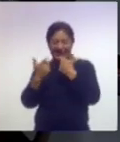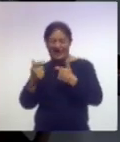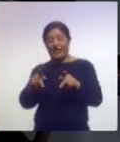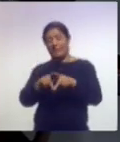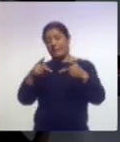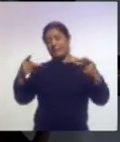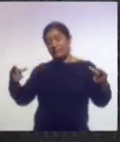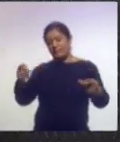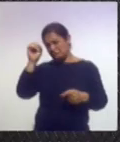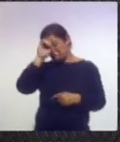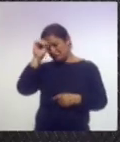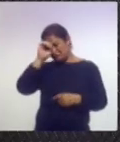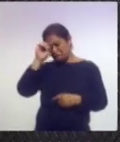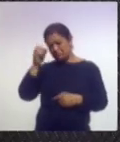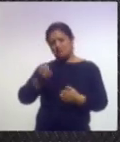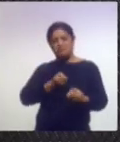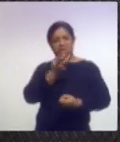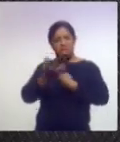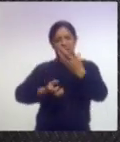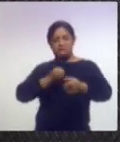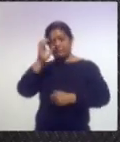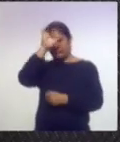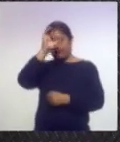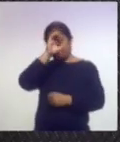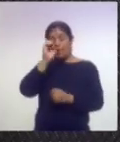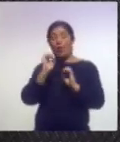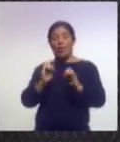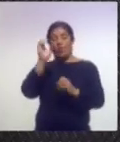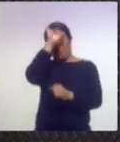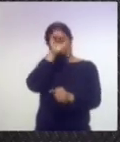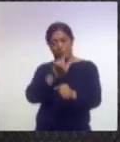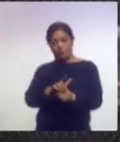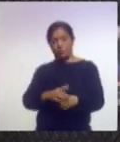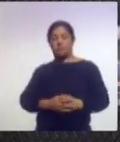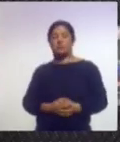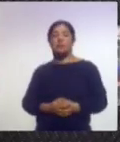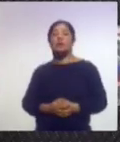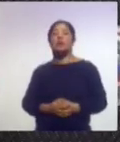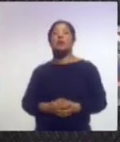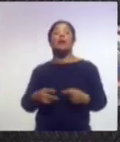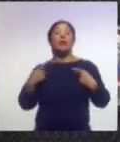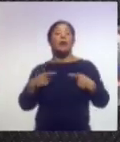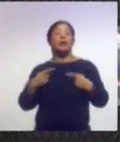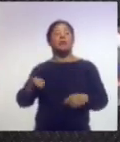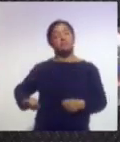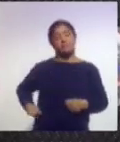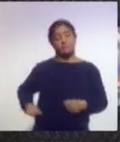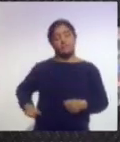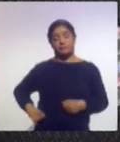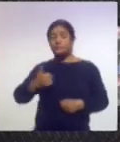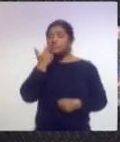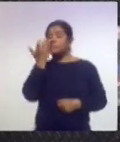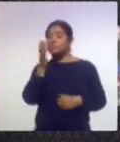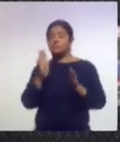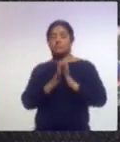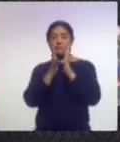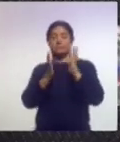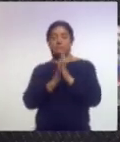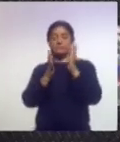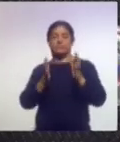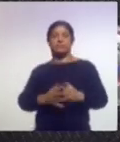opinión, divulgación de la ciencia y difusión de la cultura. Bien. Las personas interesadas o los periodistas que tengan interés de participar